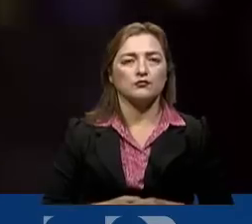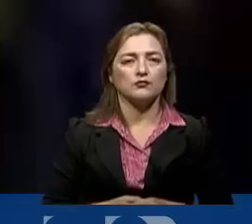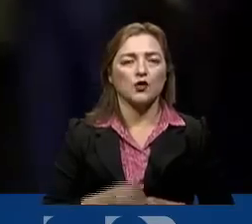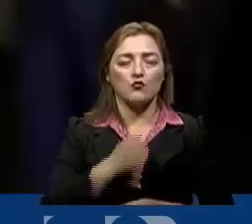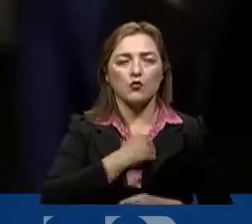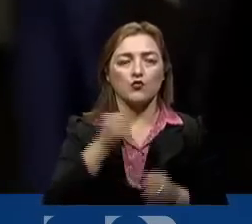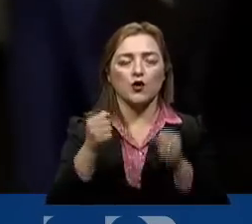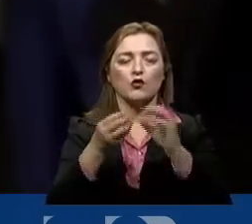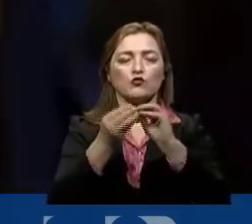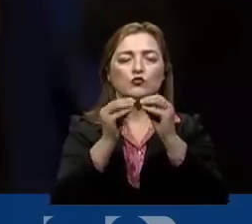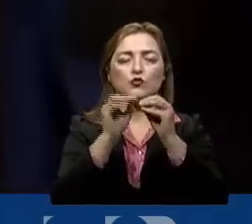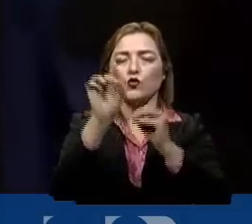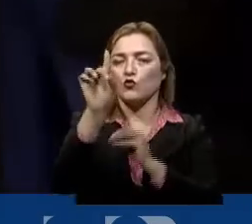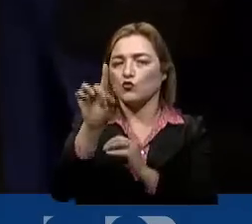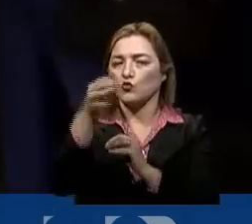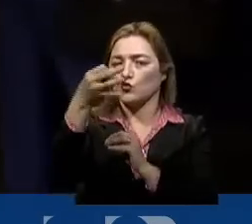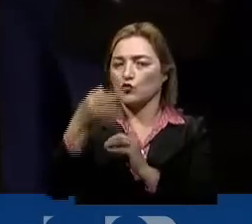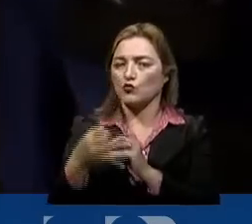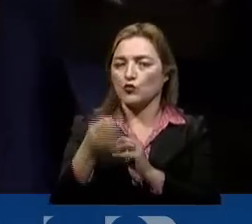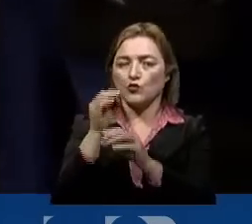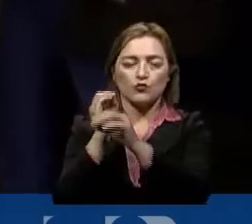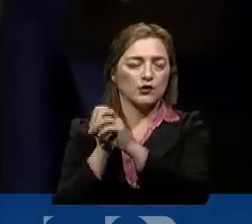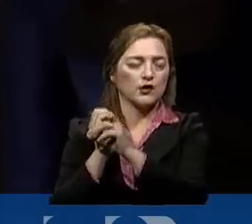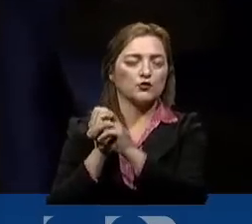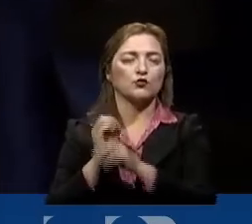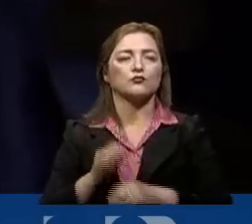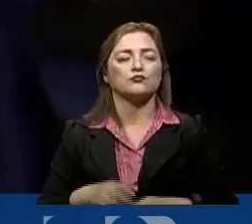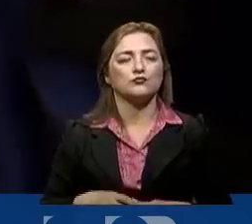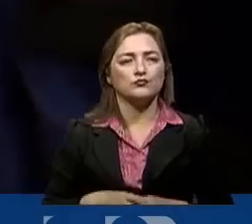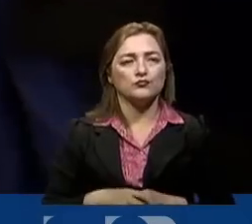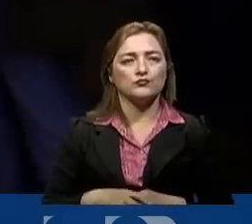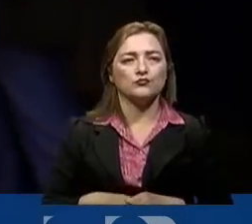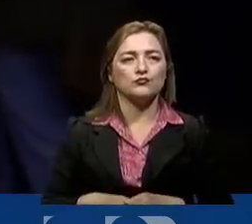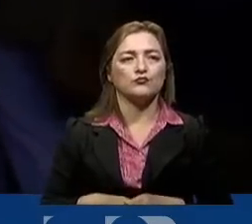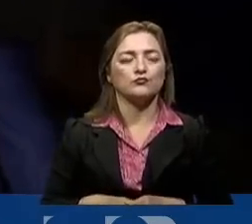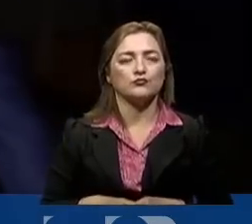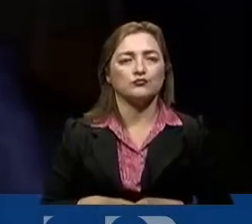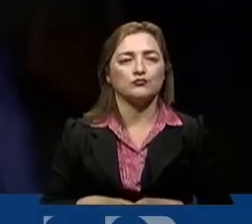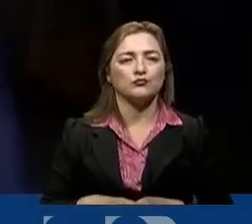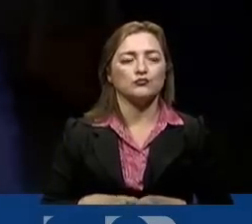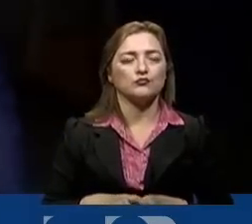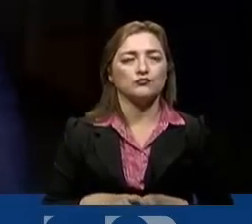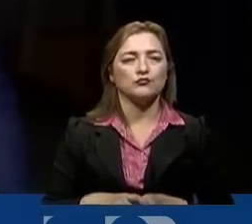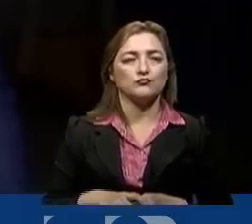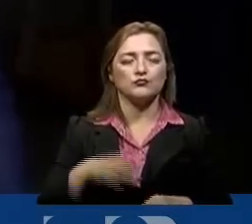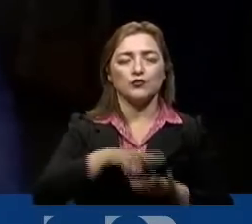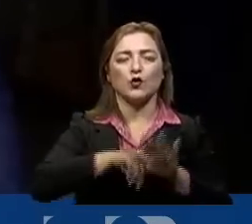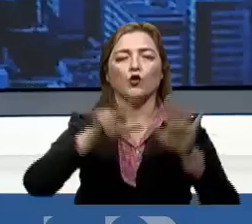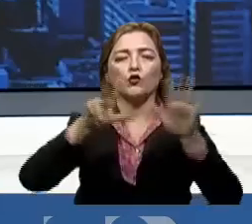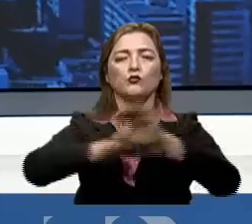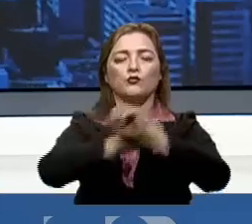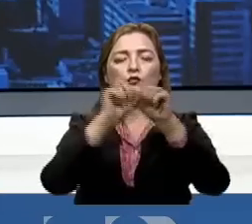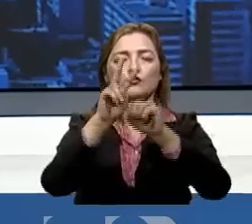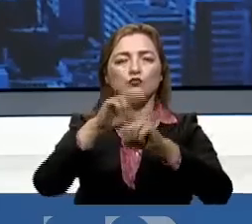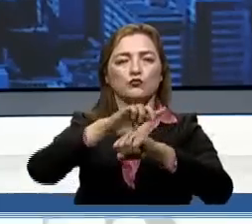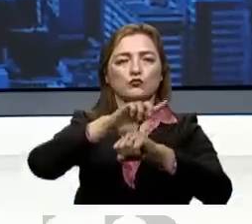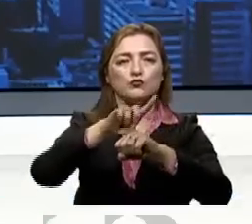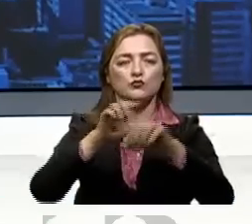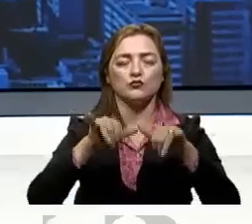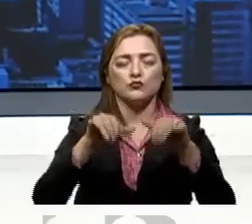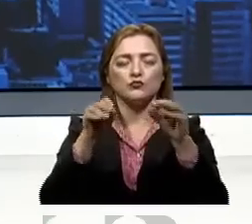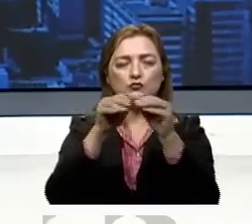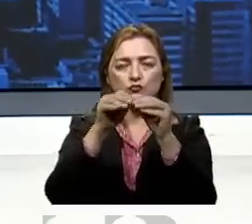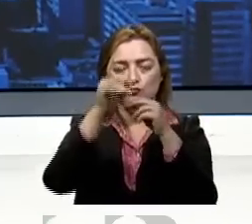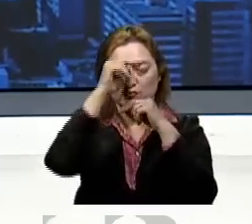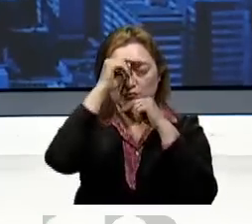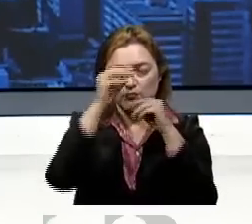termina en dígito 1 quienes deben cumplir de forma obligatoria con este proceso. Cuando son las 8 de la mañana con 22 minutos, regreso a